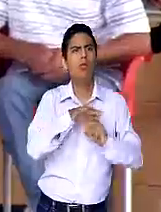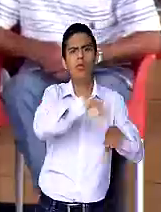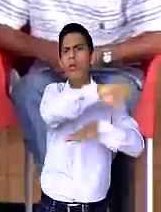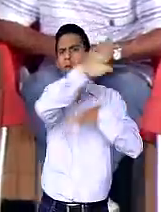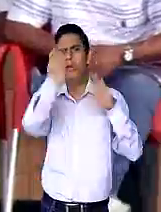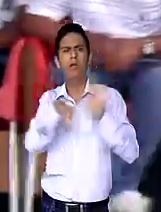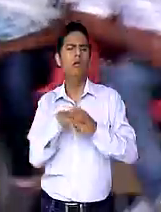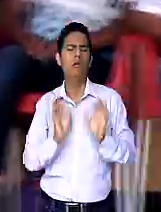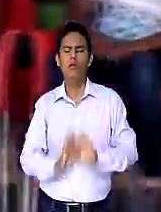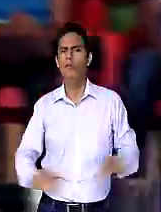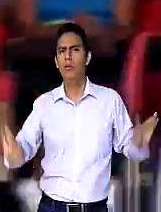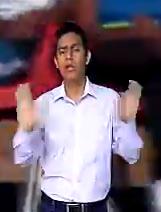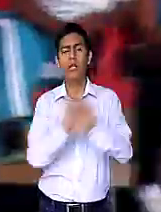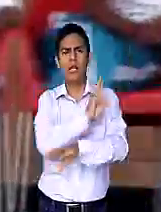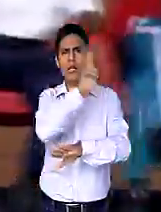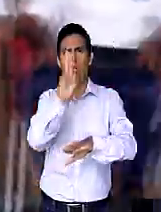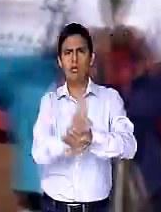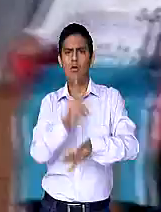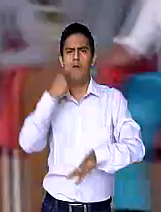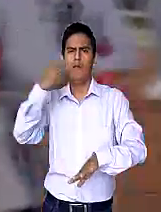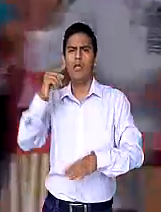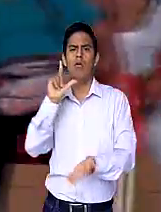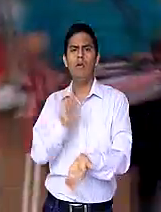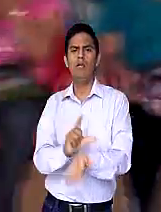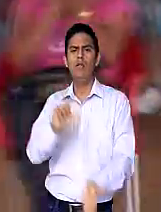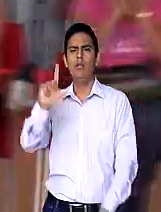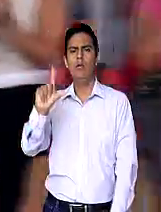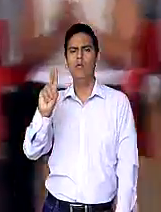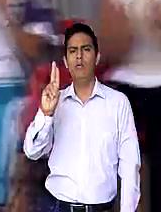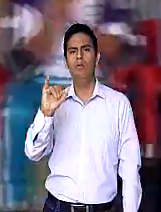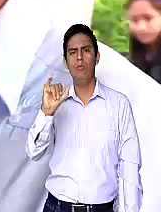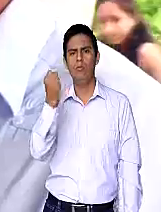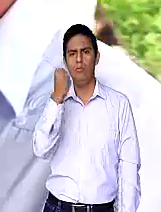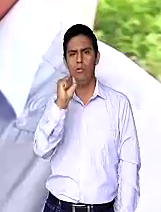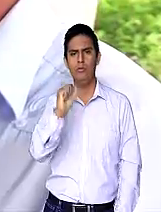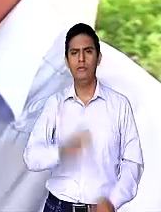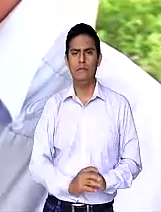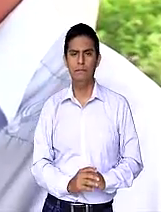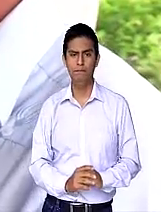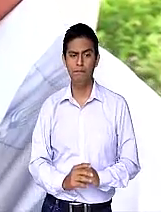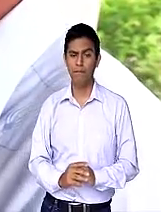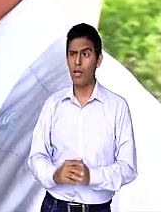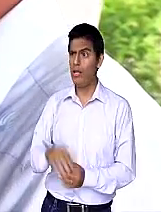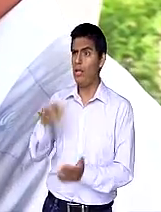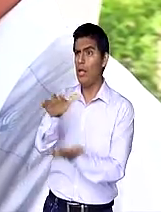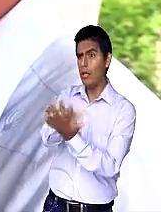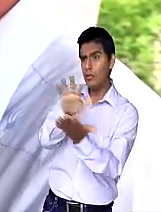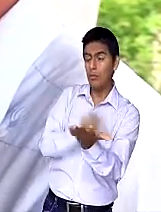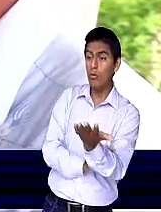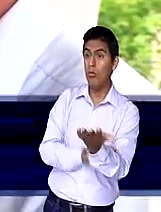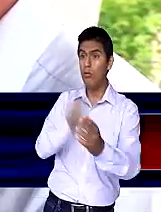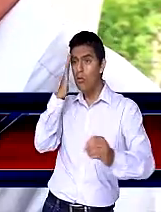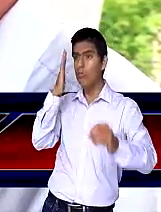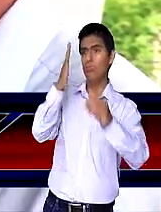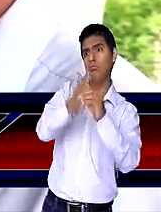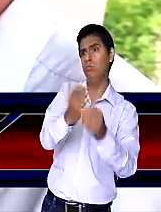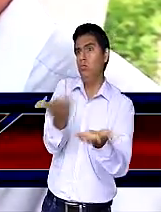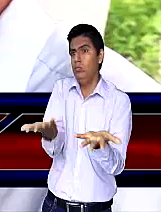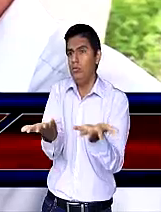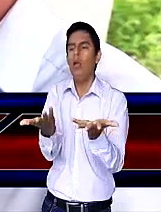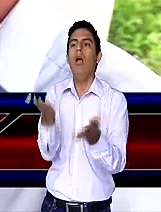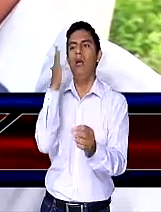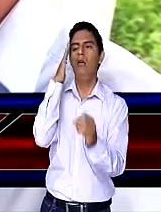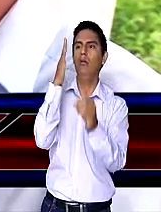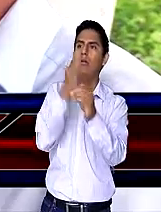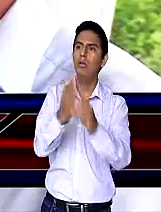todos, expresó el rector del plantel, licenciado Luis Arboleda. Este proyecto va encaminado no